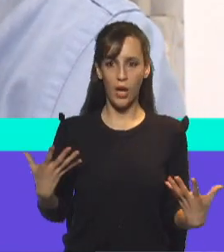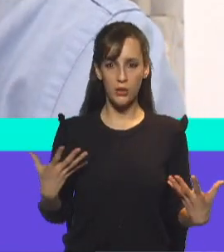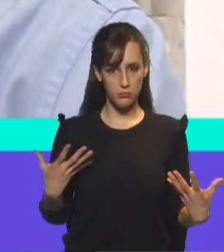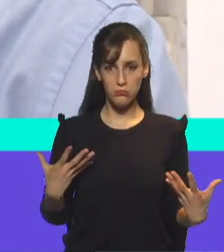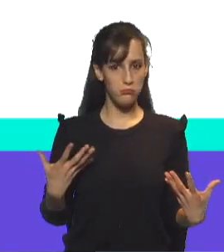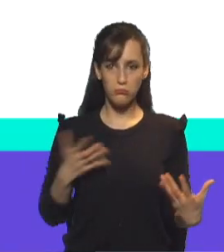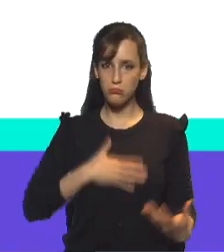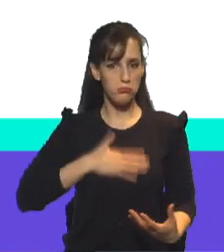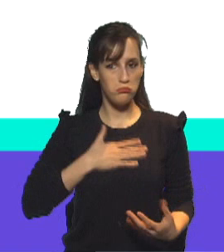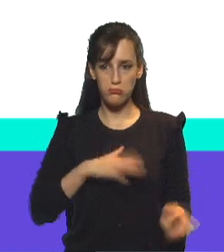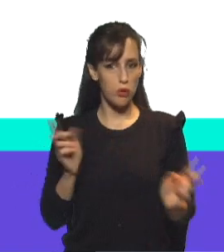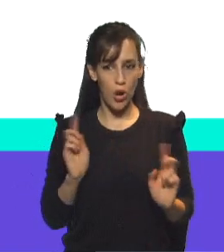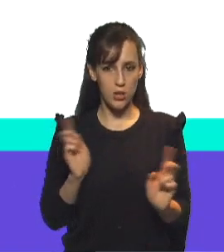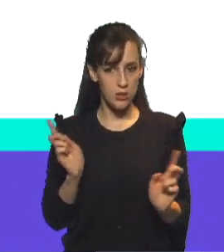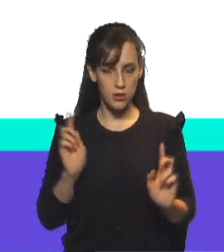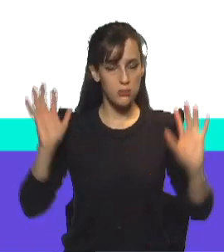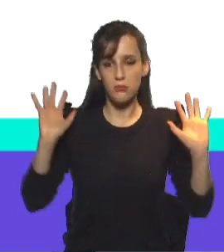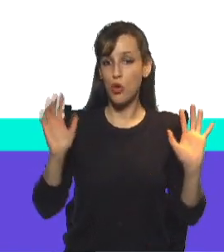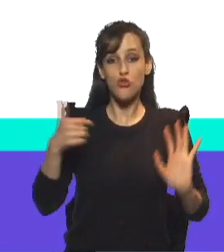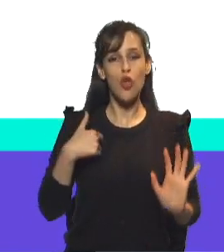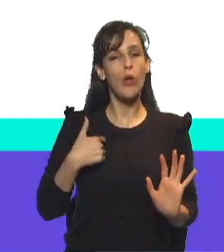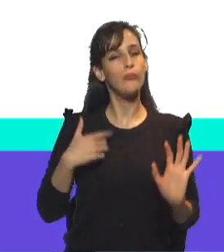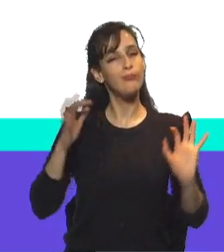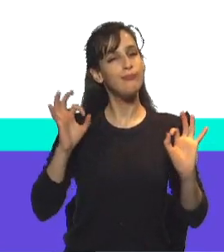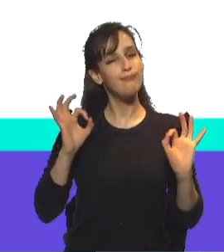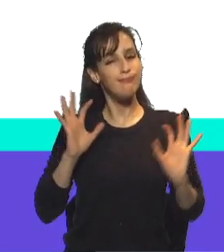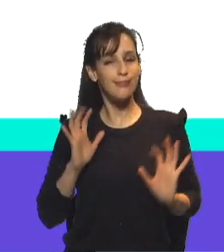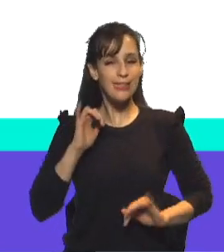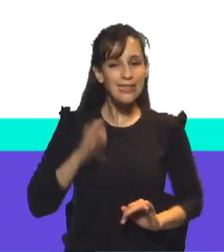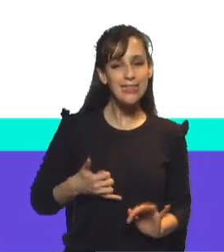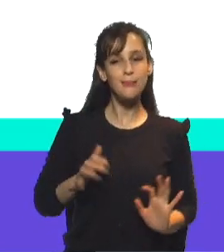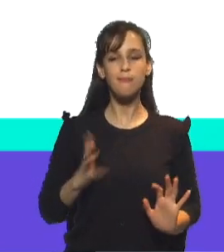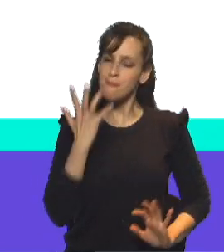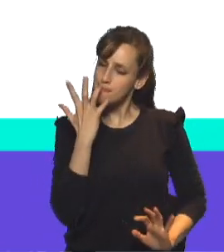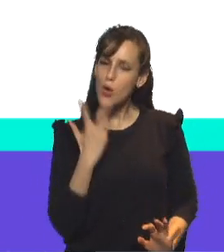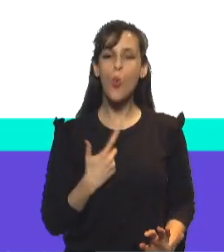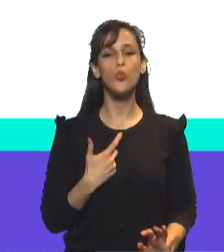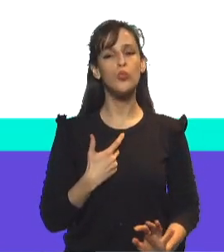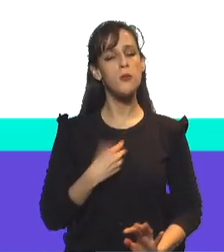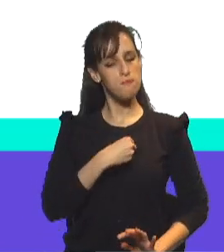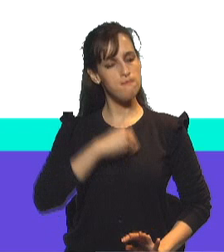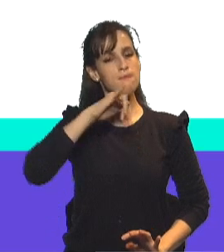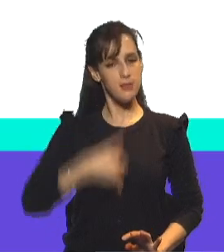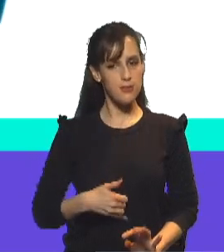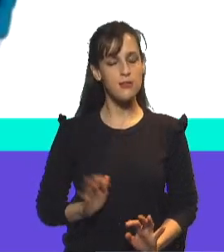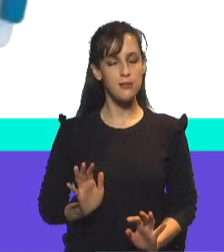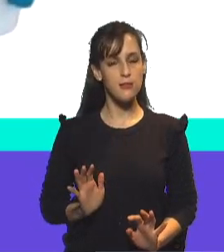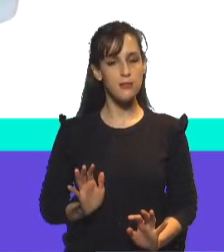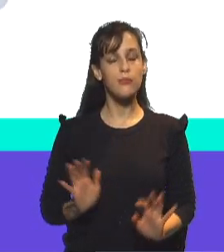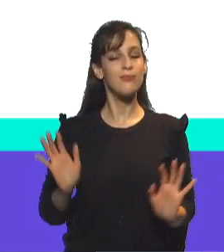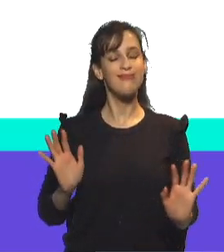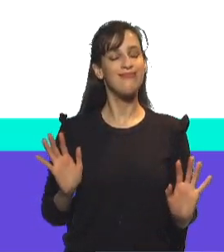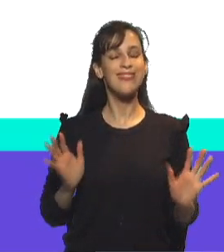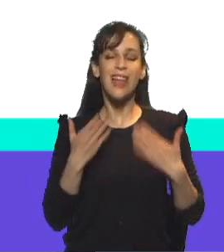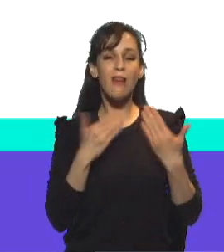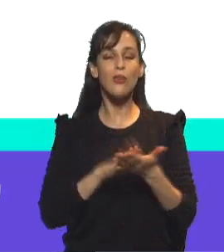pone contento. En todo caso, me pone satisfecho saber que siempre hago una diferenciación cuando uno habla del Poder